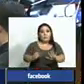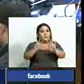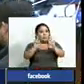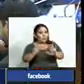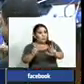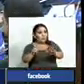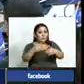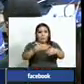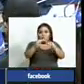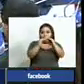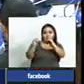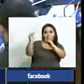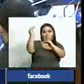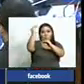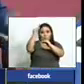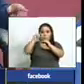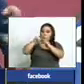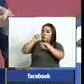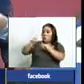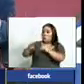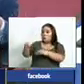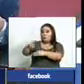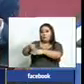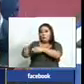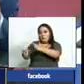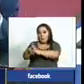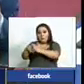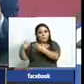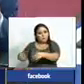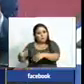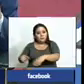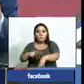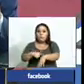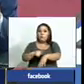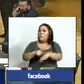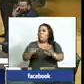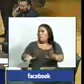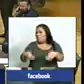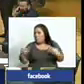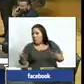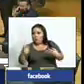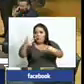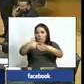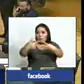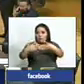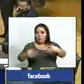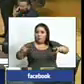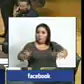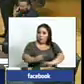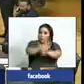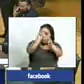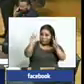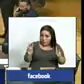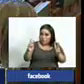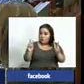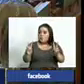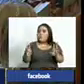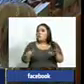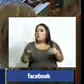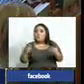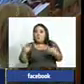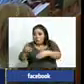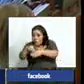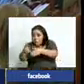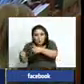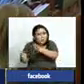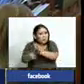Sala de lo Constitucional a los diputados de la Asamblea Legislativa. Para aprobar la ley de reconciliación nacional, la mayoría